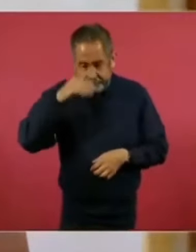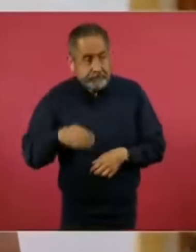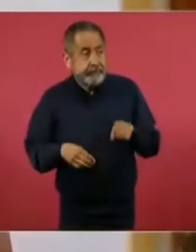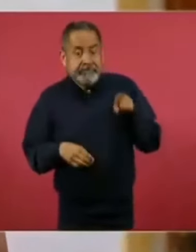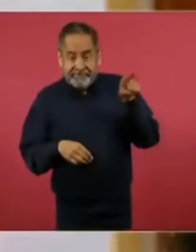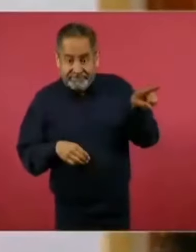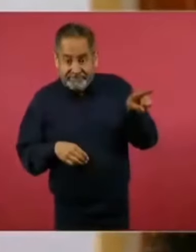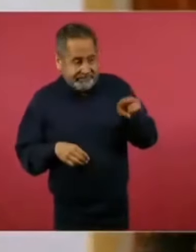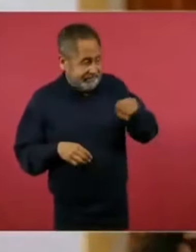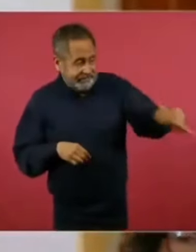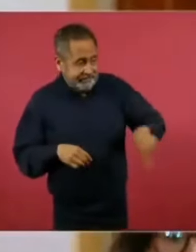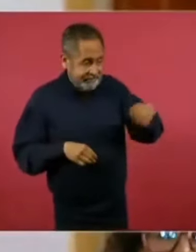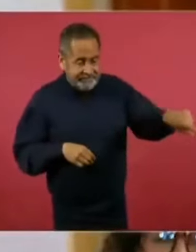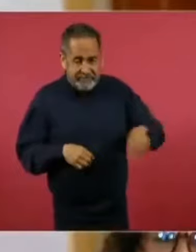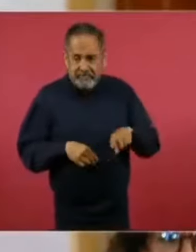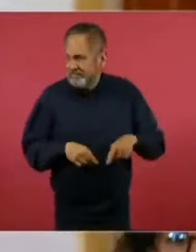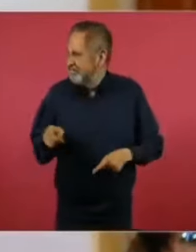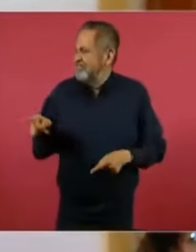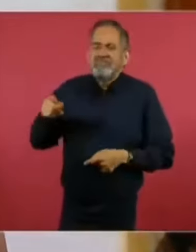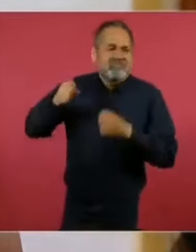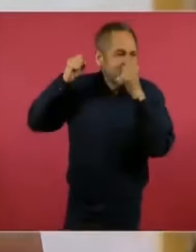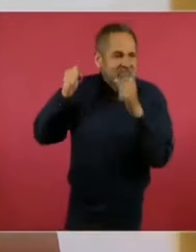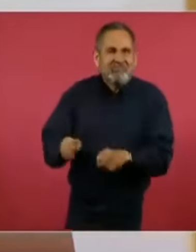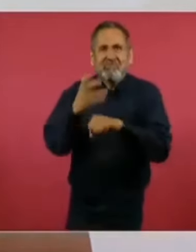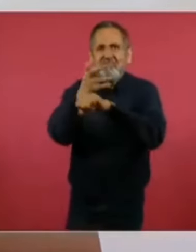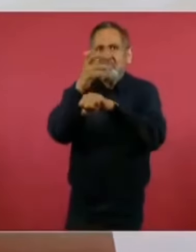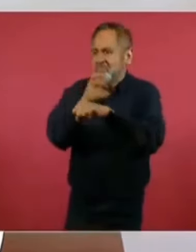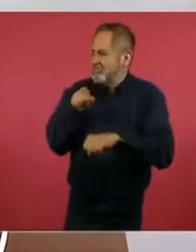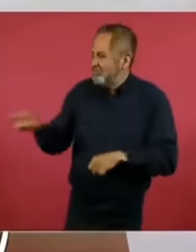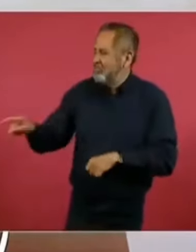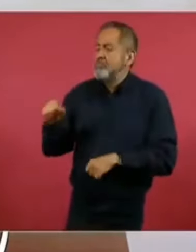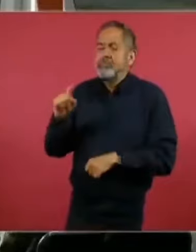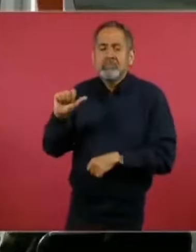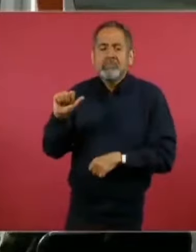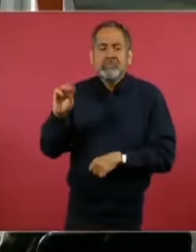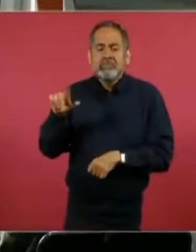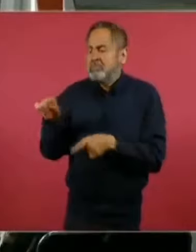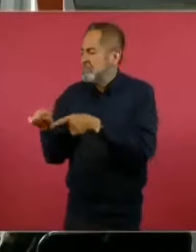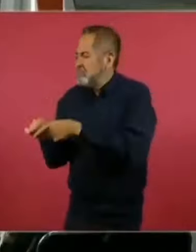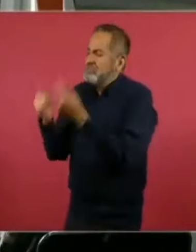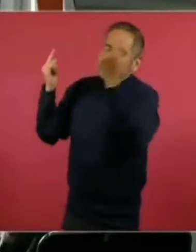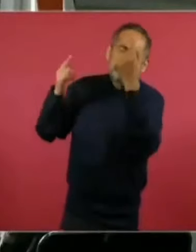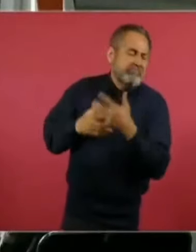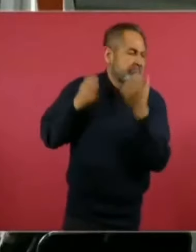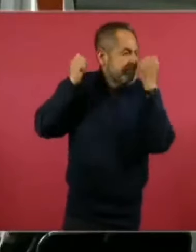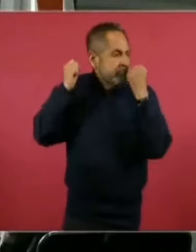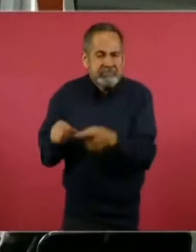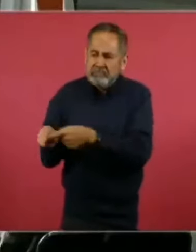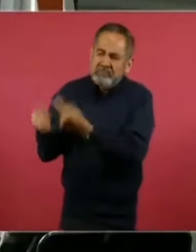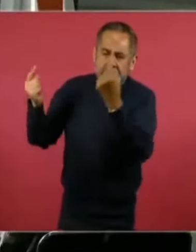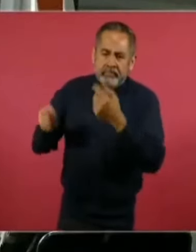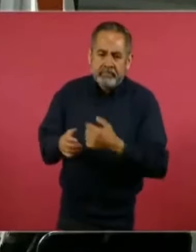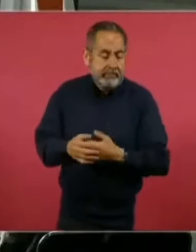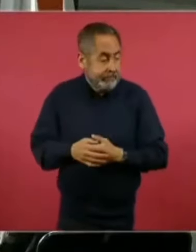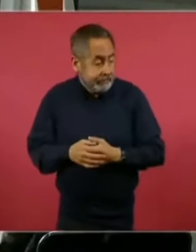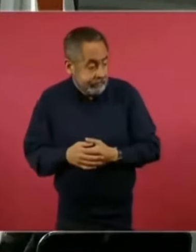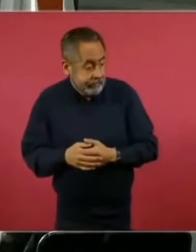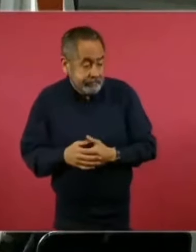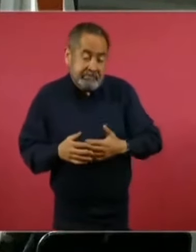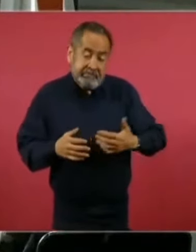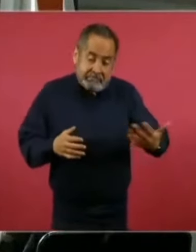haber ruptura con el gobierno de Estados Unidos. Recuerdo, bueno,